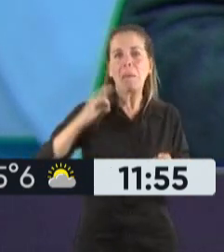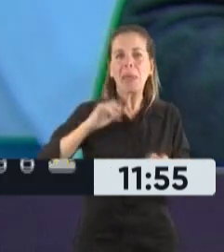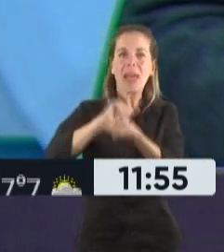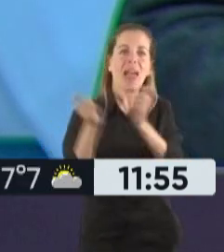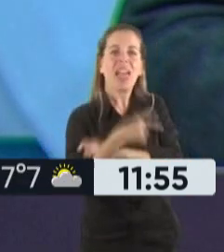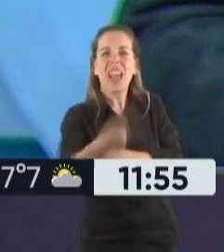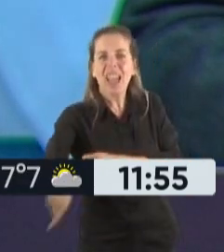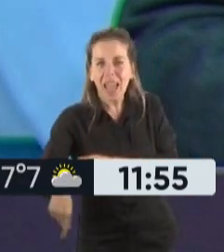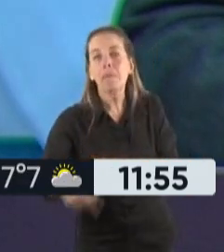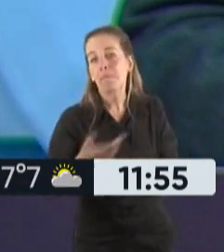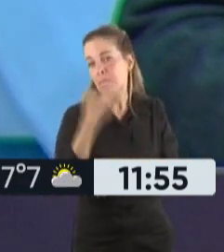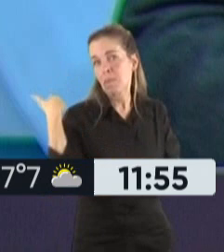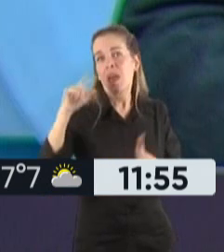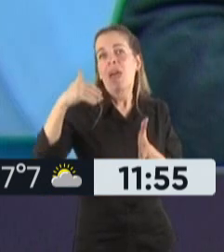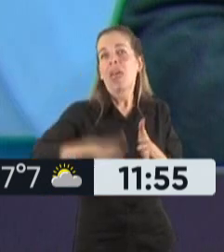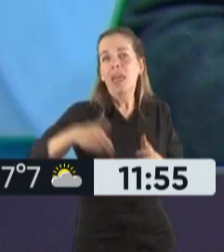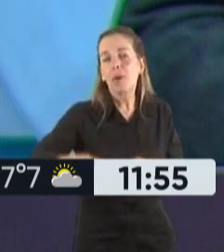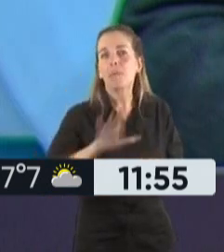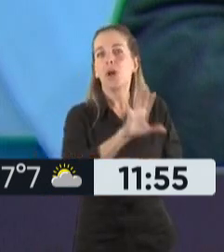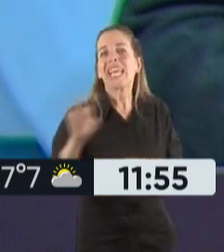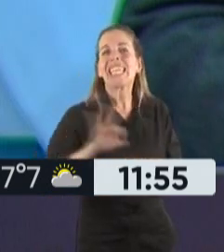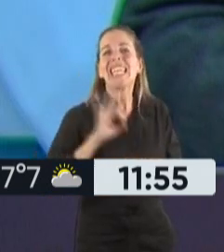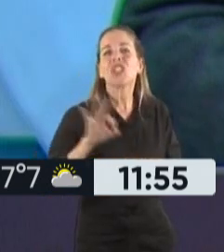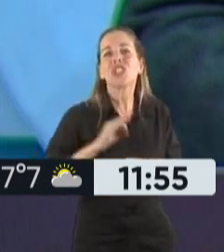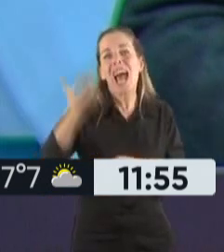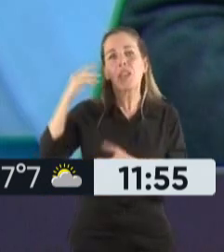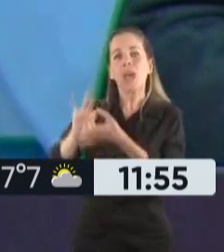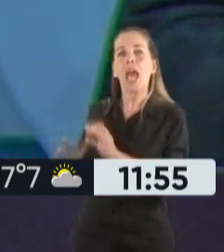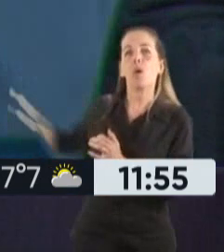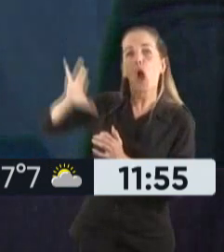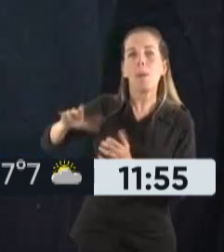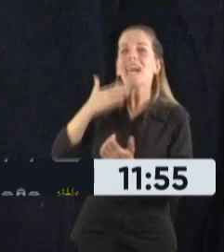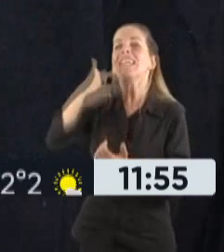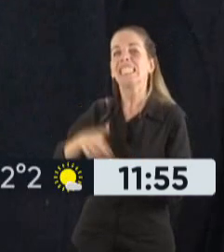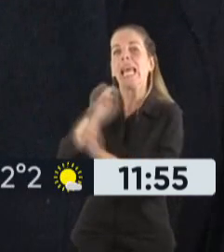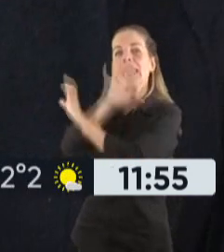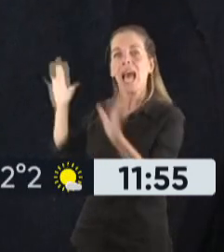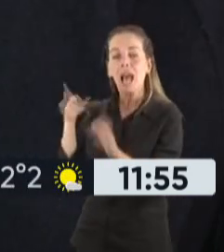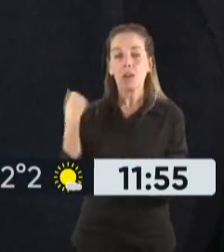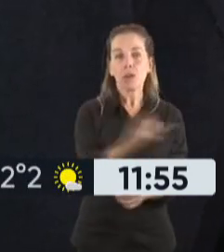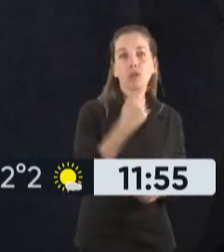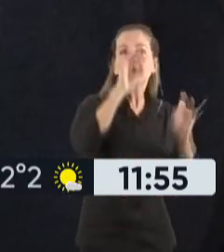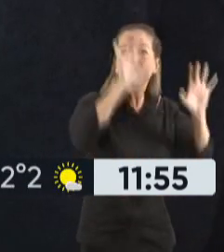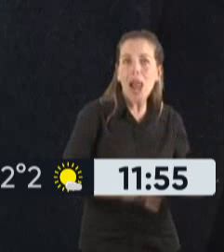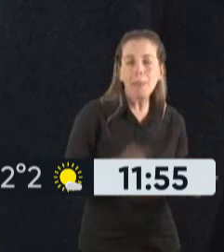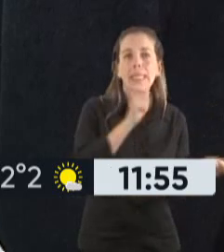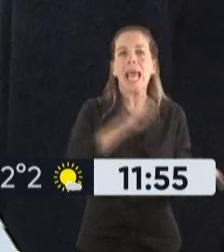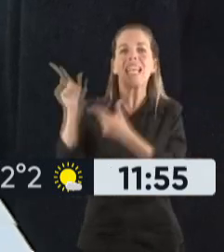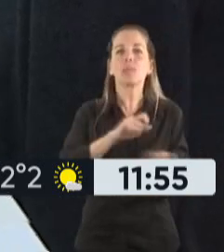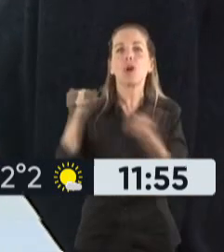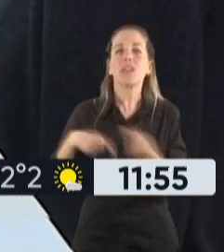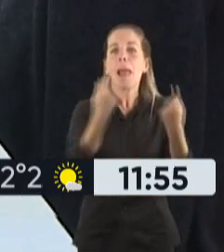años en que los europeos se convenzan de que nosotros no estamos llamados solamente a ofrecer materias